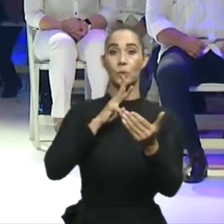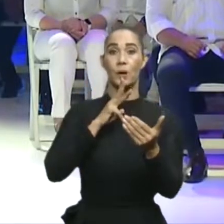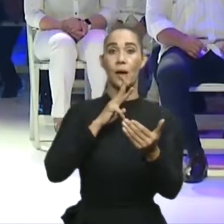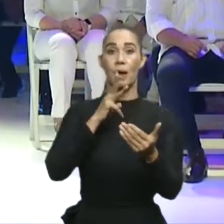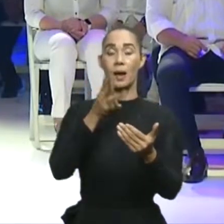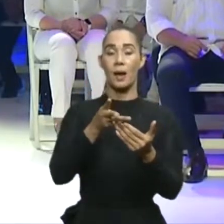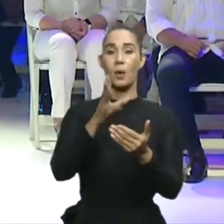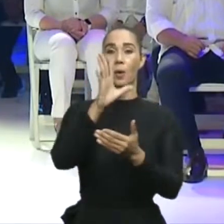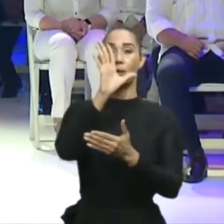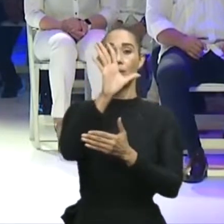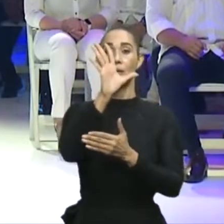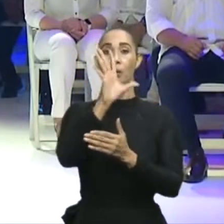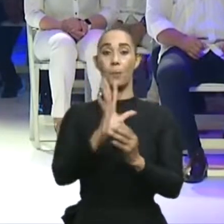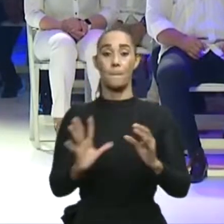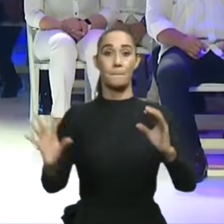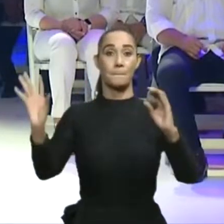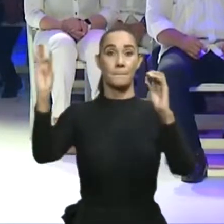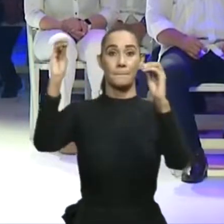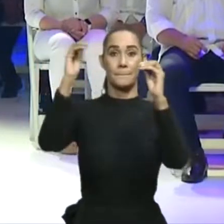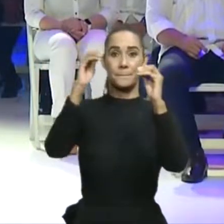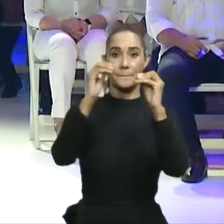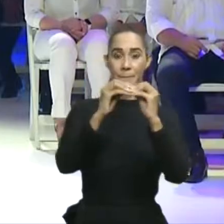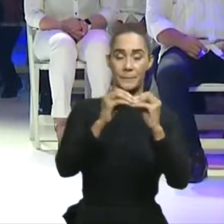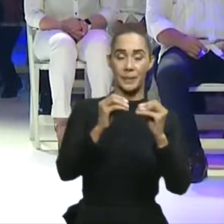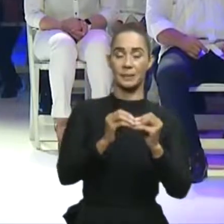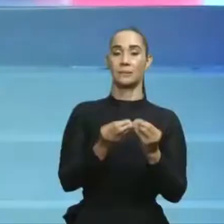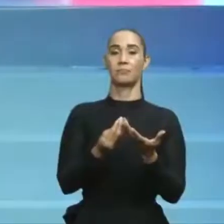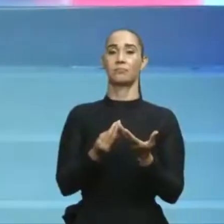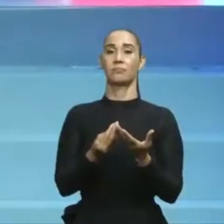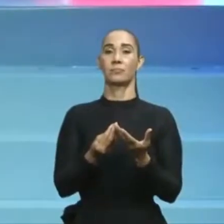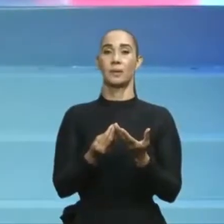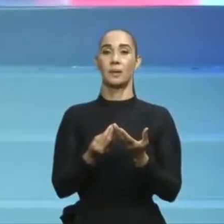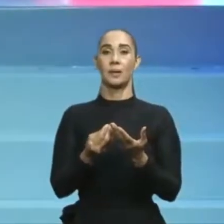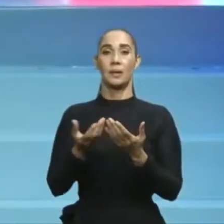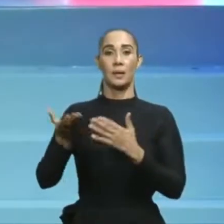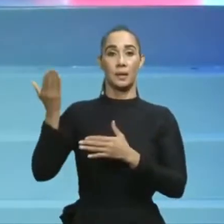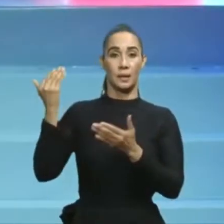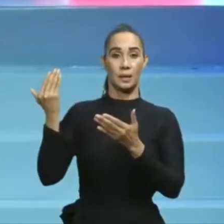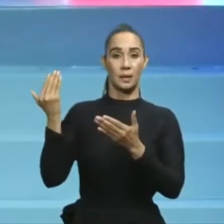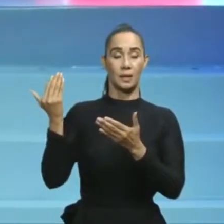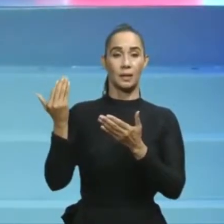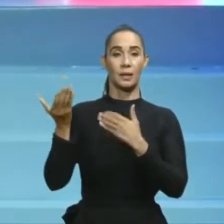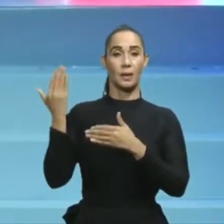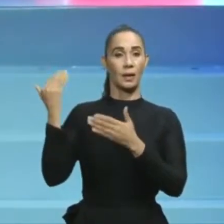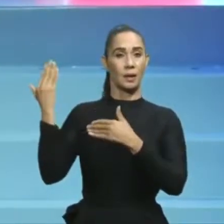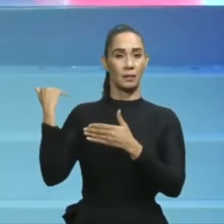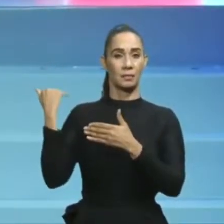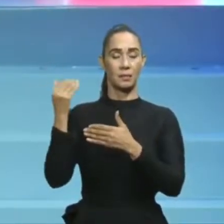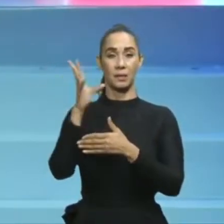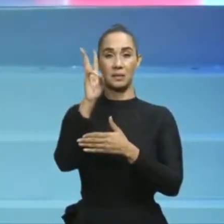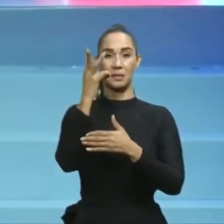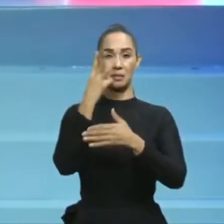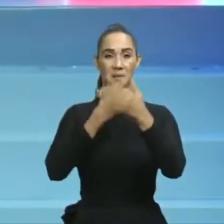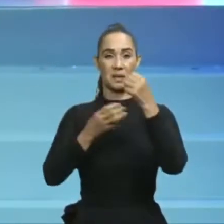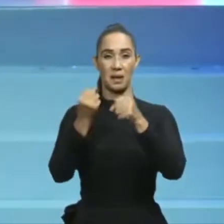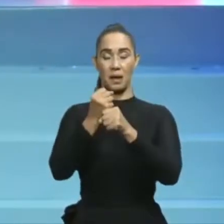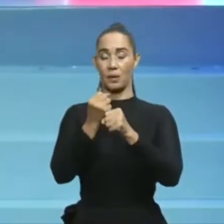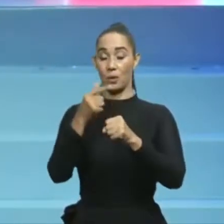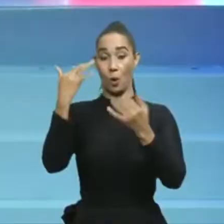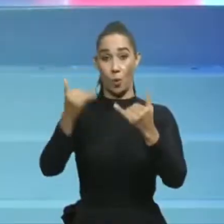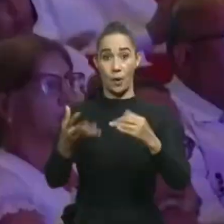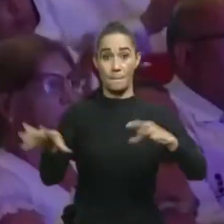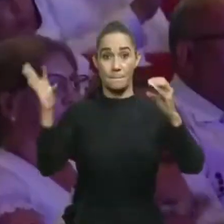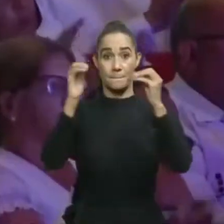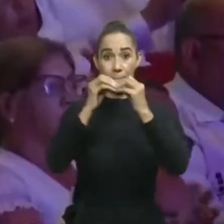cinco veces más en fondos que lo que se habían destinado en los últimos dieciséis años y por